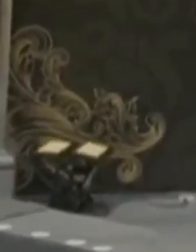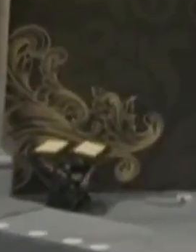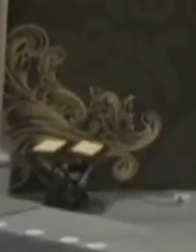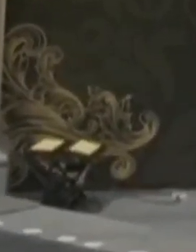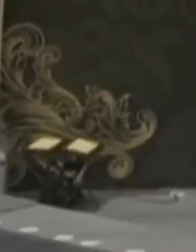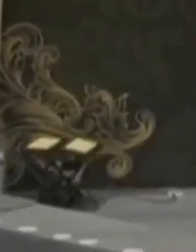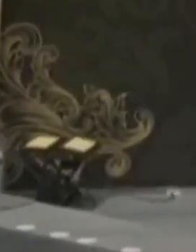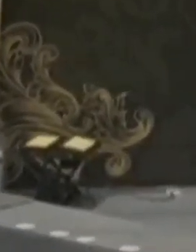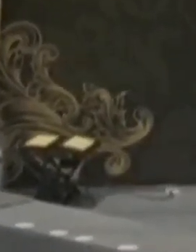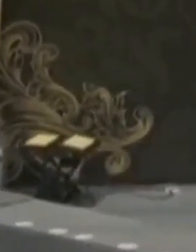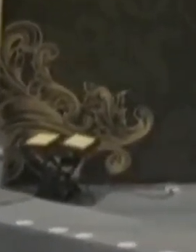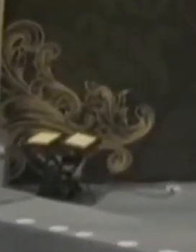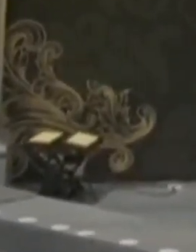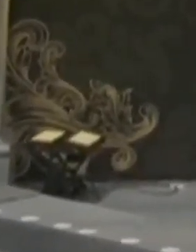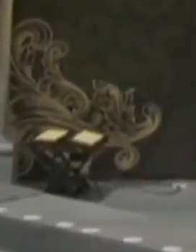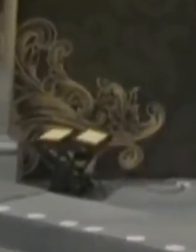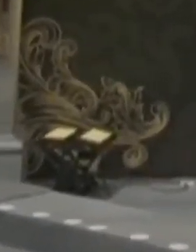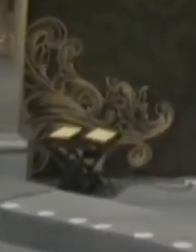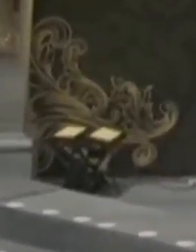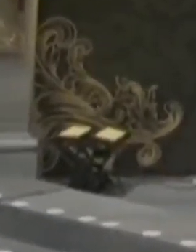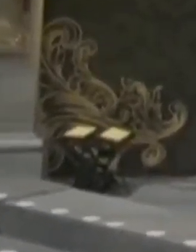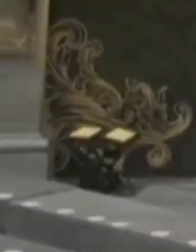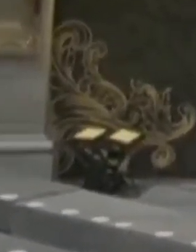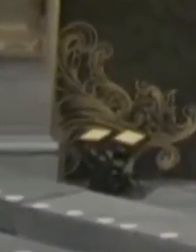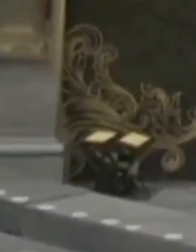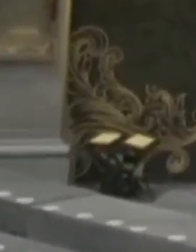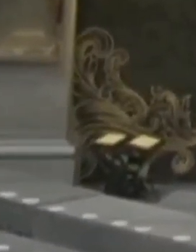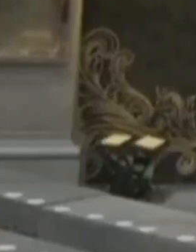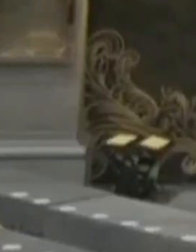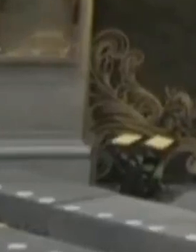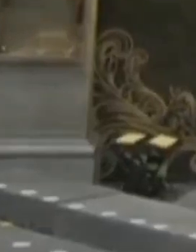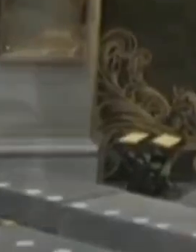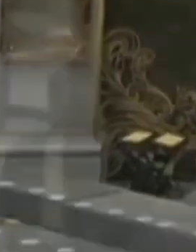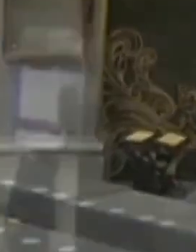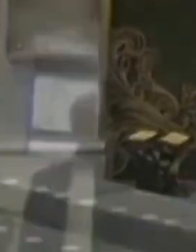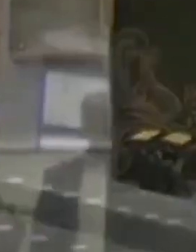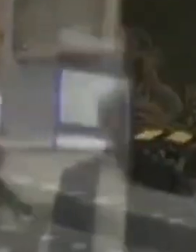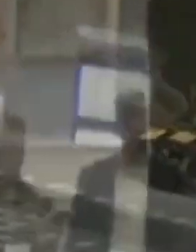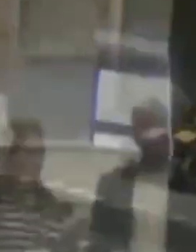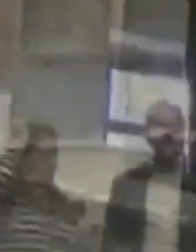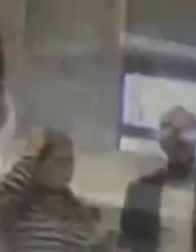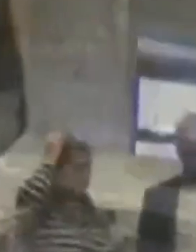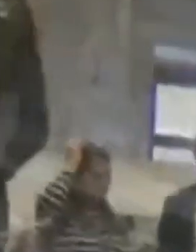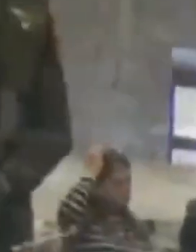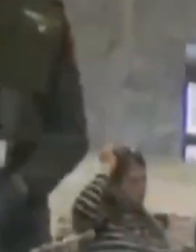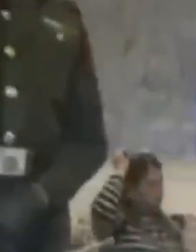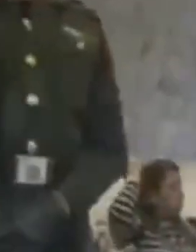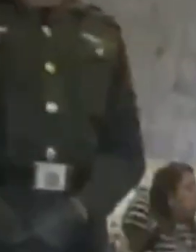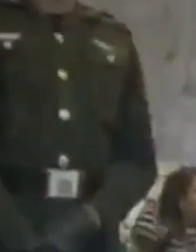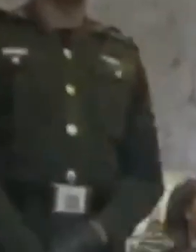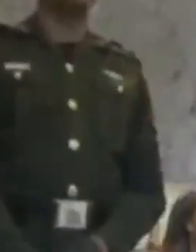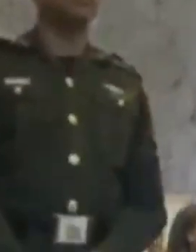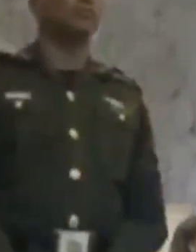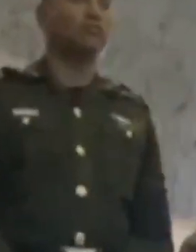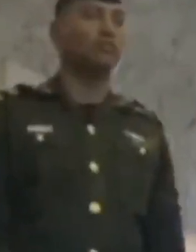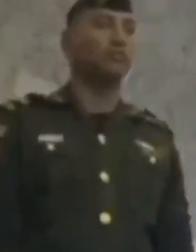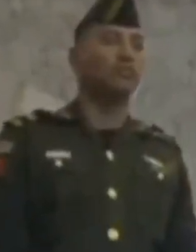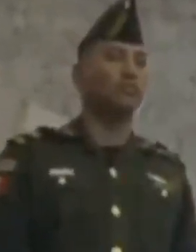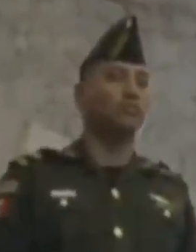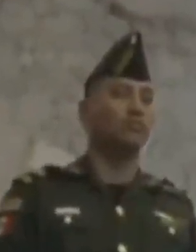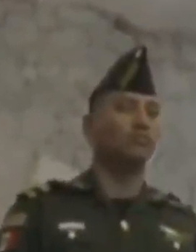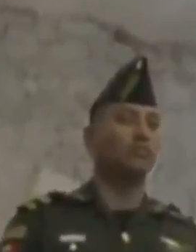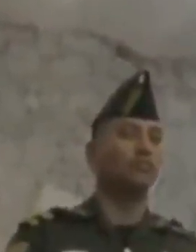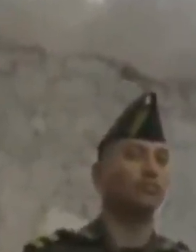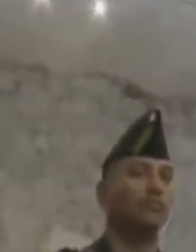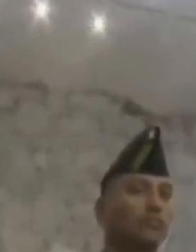quórum, ya hay senadoras de la República en el salón de sesiones de esta antigua sede del Senado de la República. Le estamos presentando